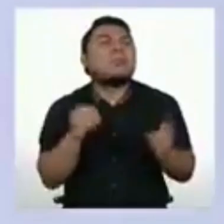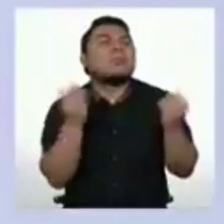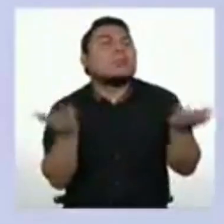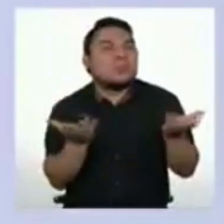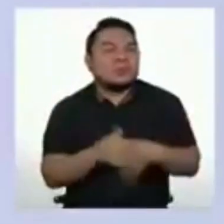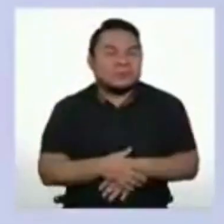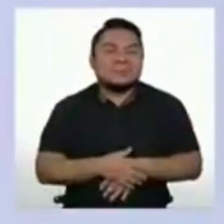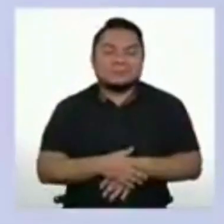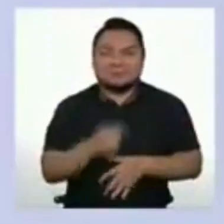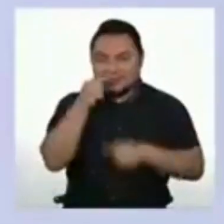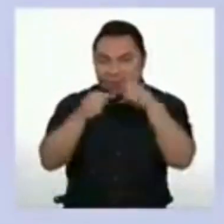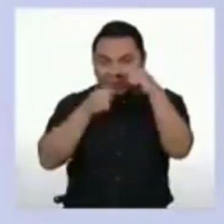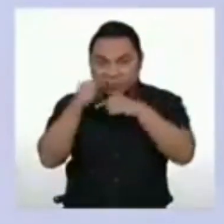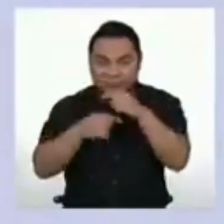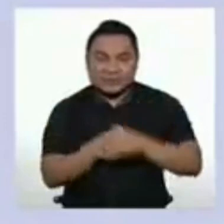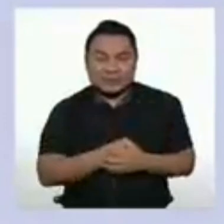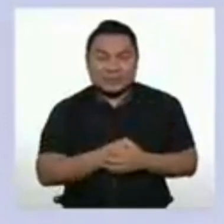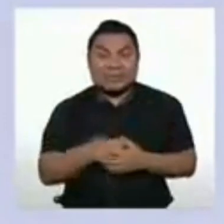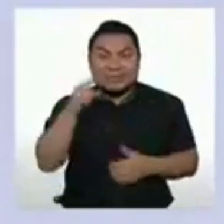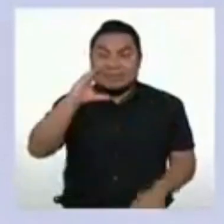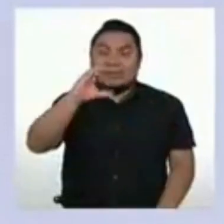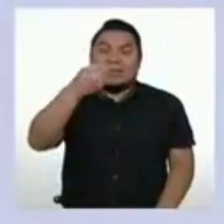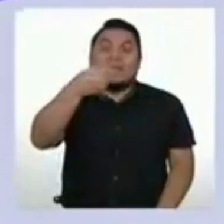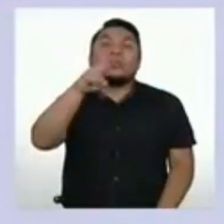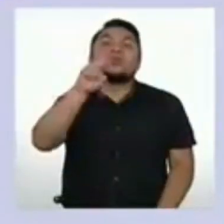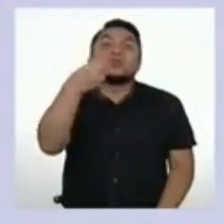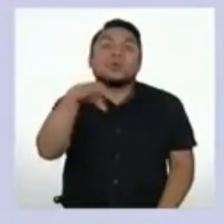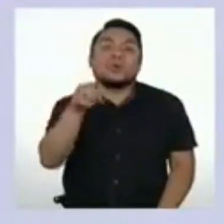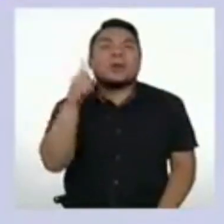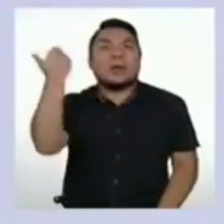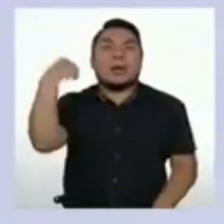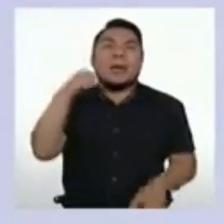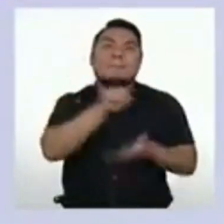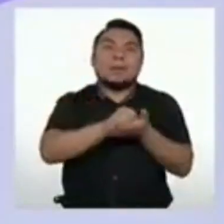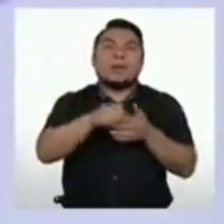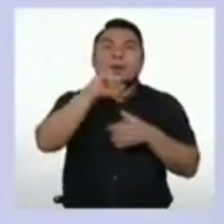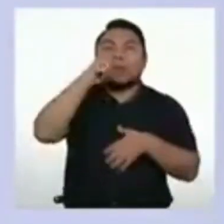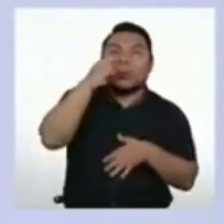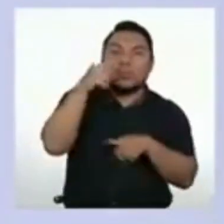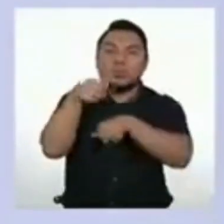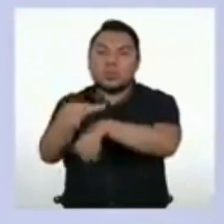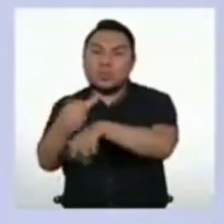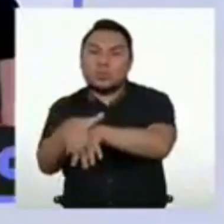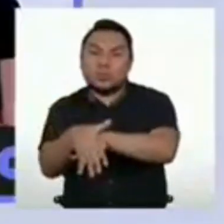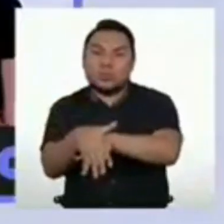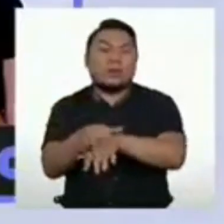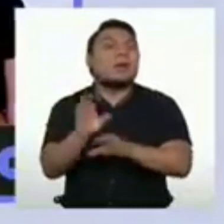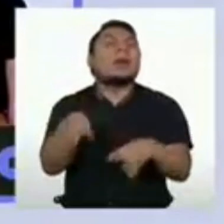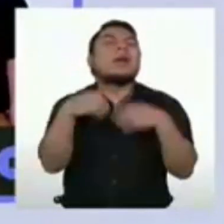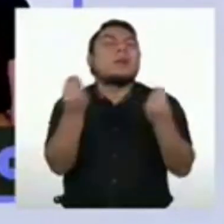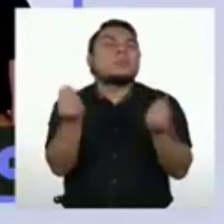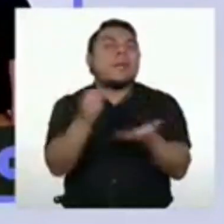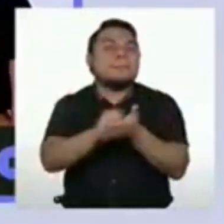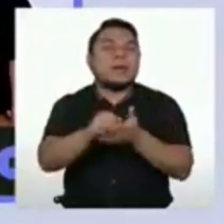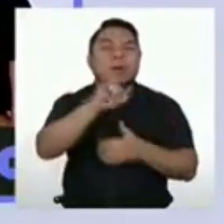profesor? Les cuento. El chuño se prepara en los meses de junio y julio. ¿Te imaginas por qué tiene que ser